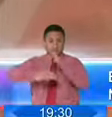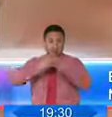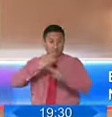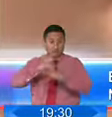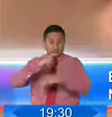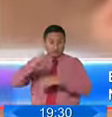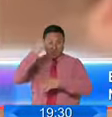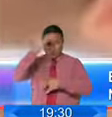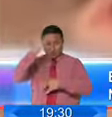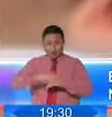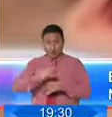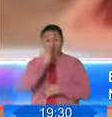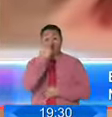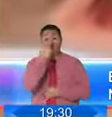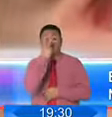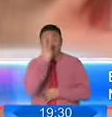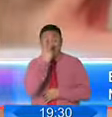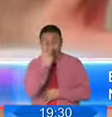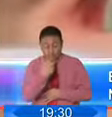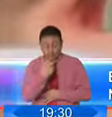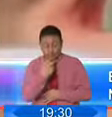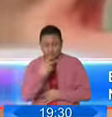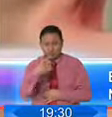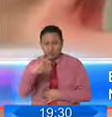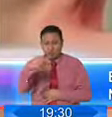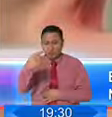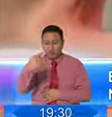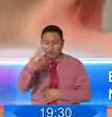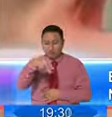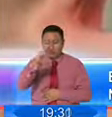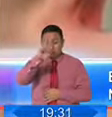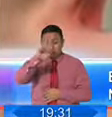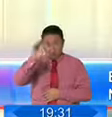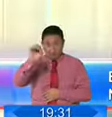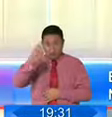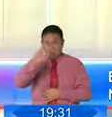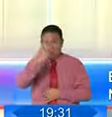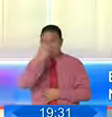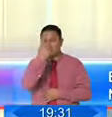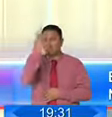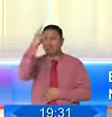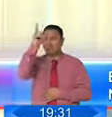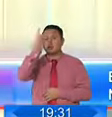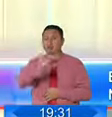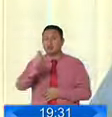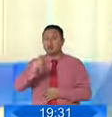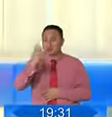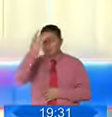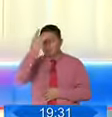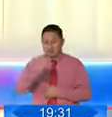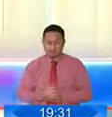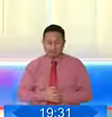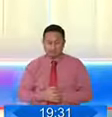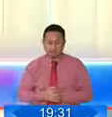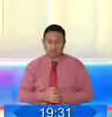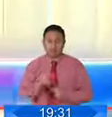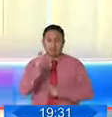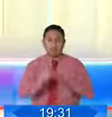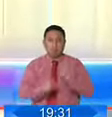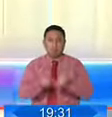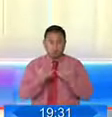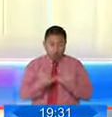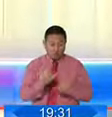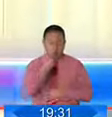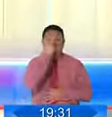y con previsión de alcanzar los 11 millones en el 2020. Y tenemos mucha gente que por descuido está ciega por